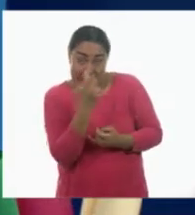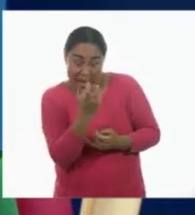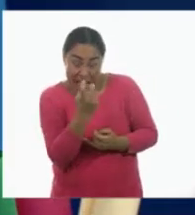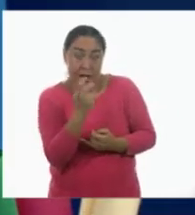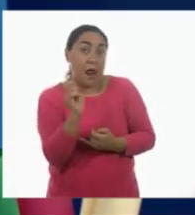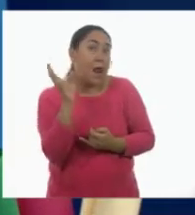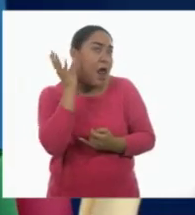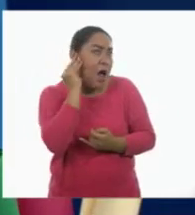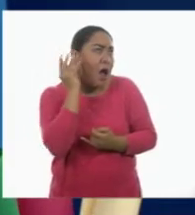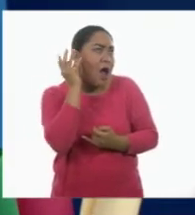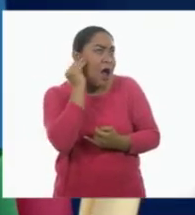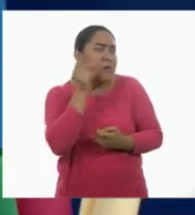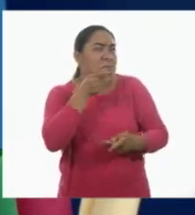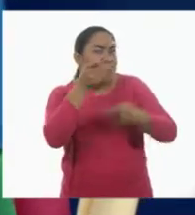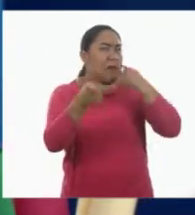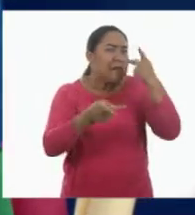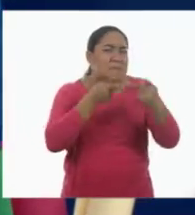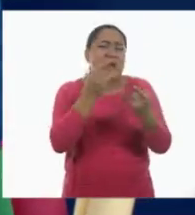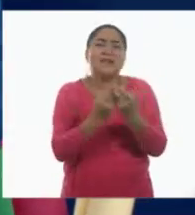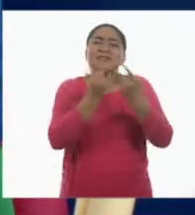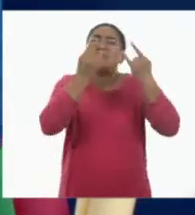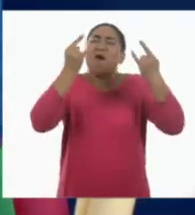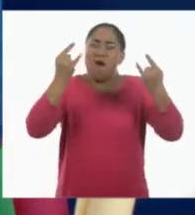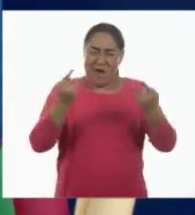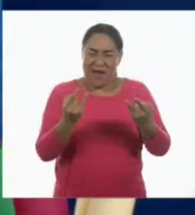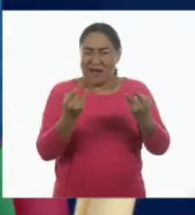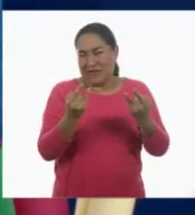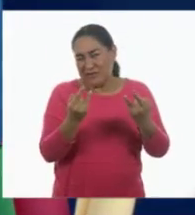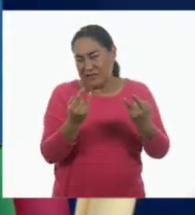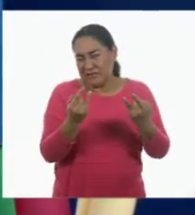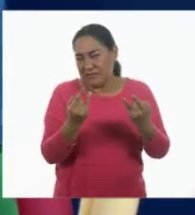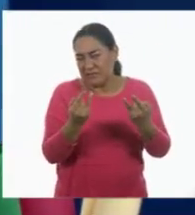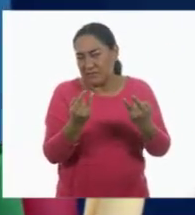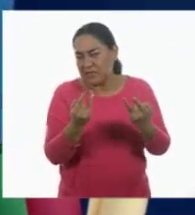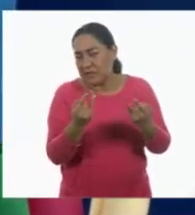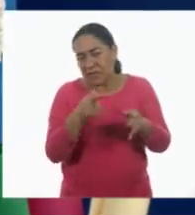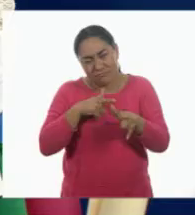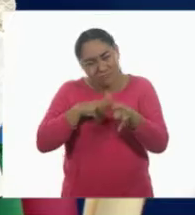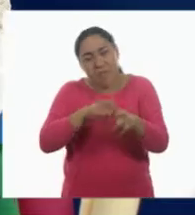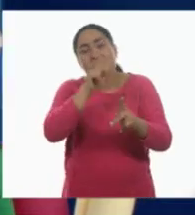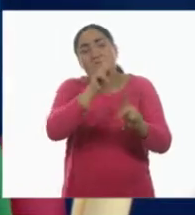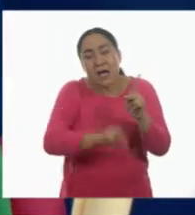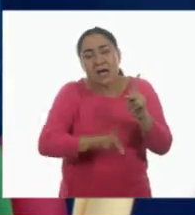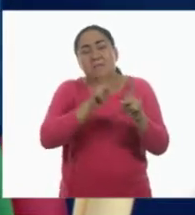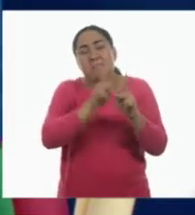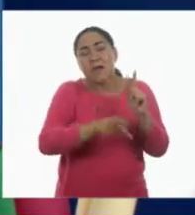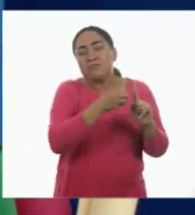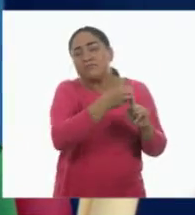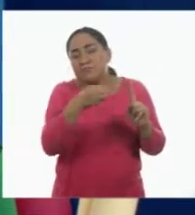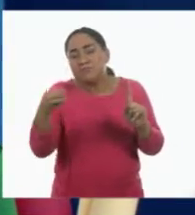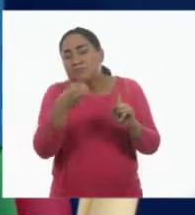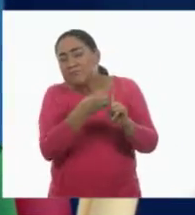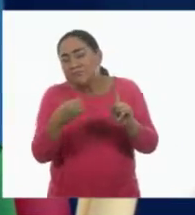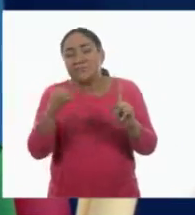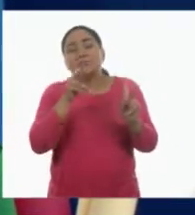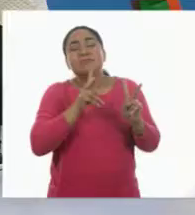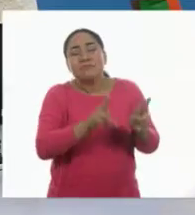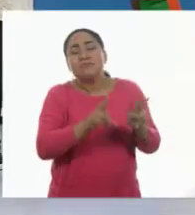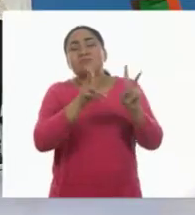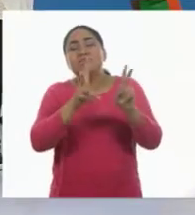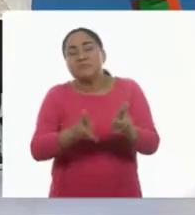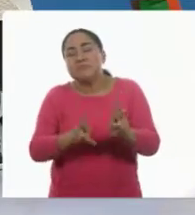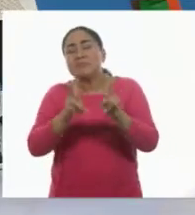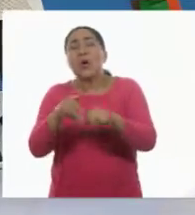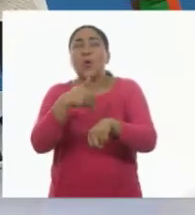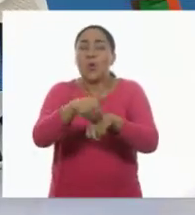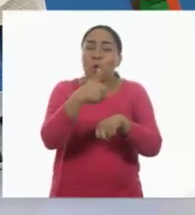la radionovela, que era un tipo de narración secuenciada, ¿sí? Porque era como el capítulo